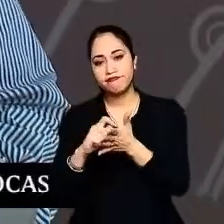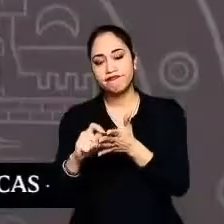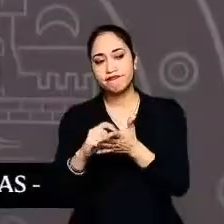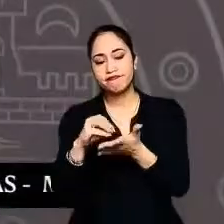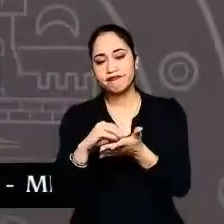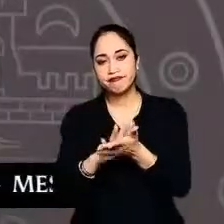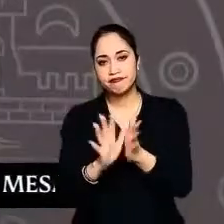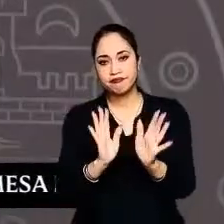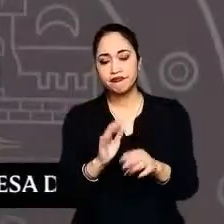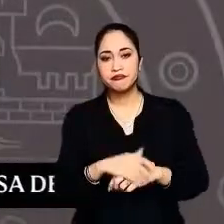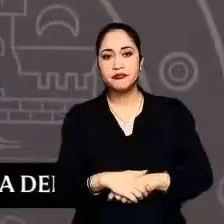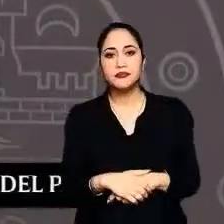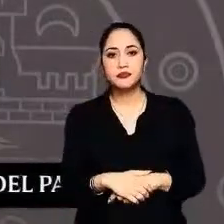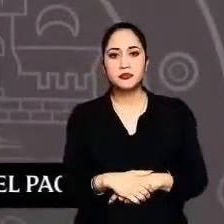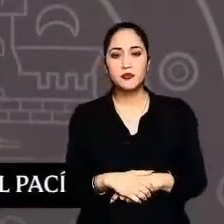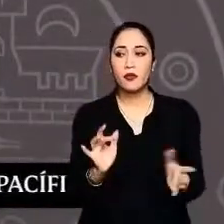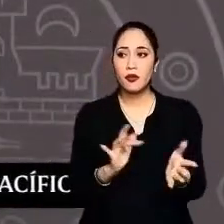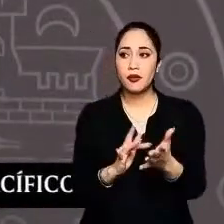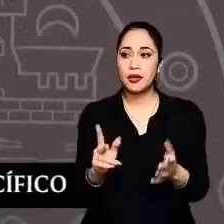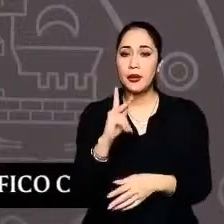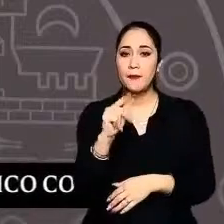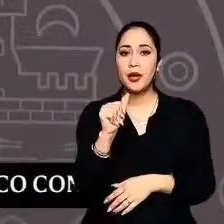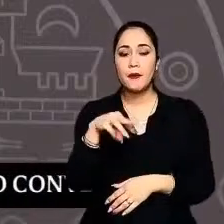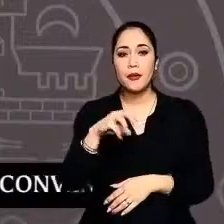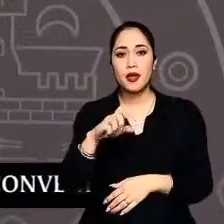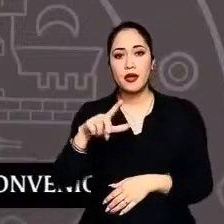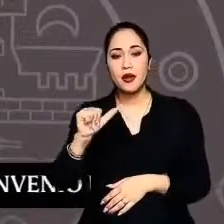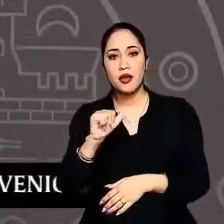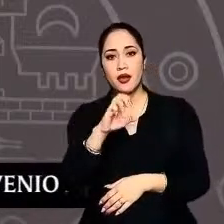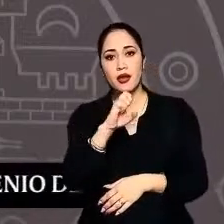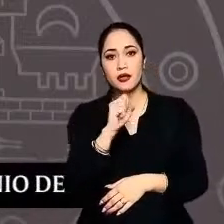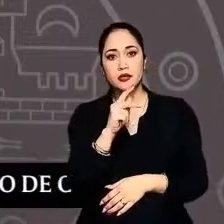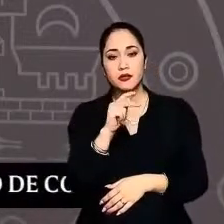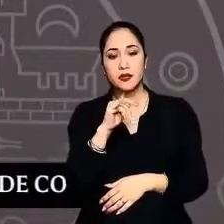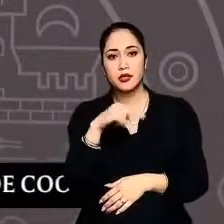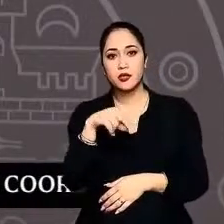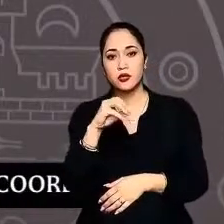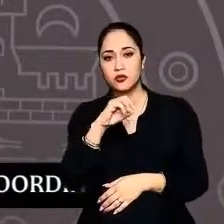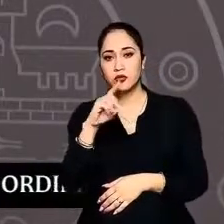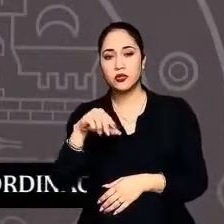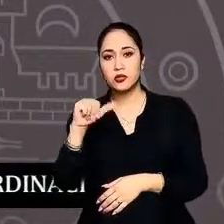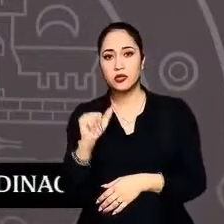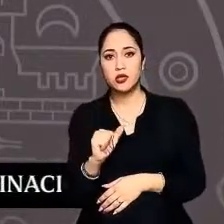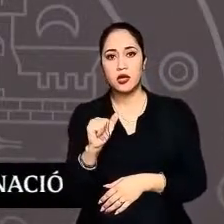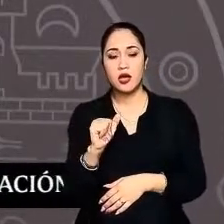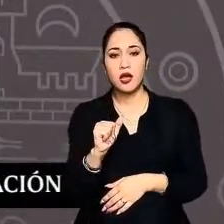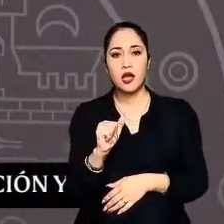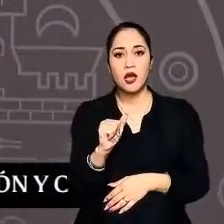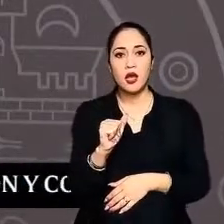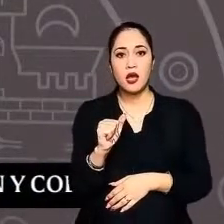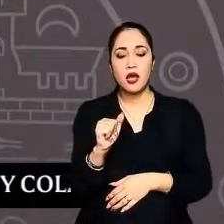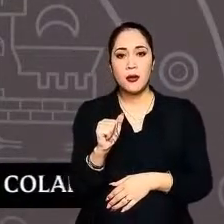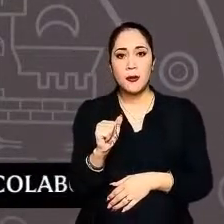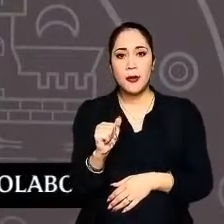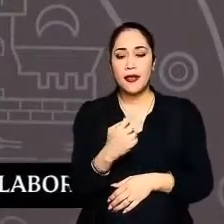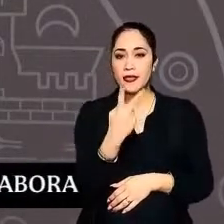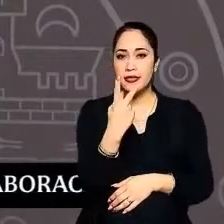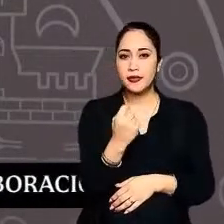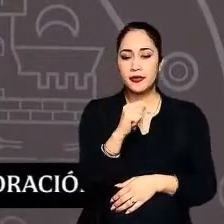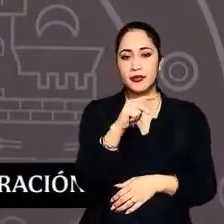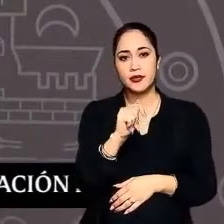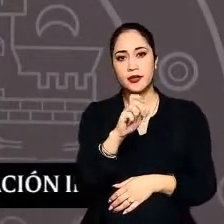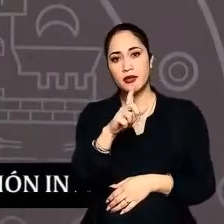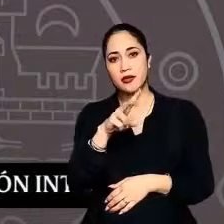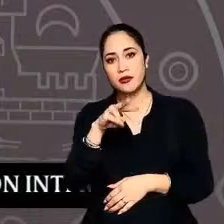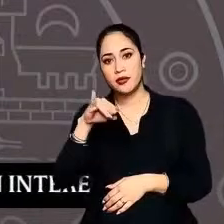Gracias. Pamela Espinosa de Televisa, Enrique Santoyo de Primera Plana y Cristel Bejarano de ADN Informativo. Buen